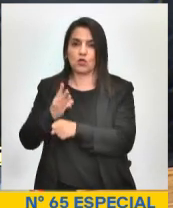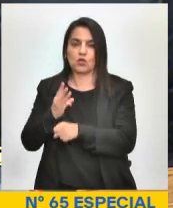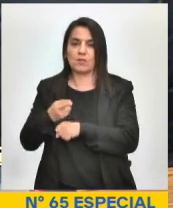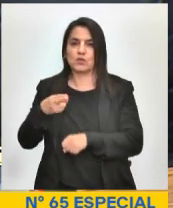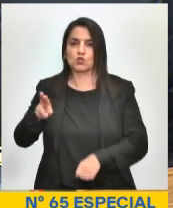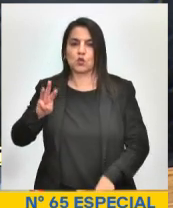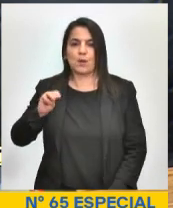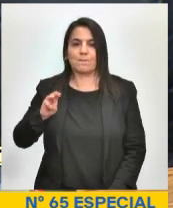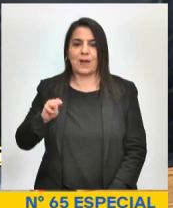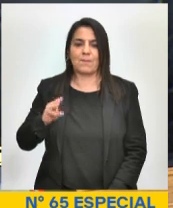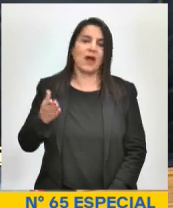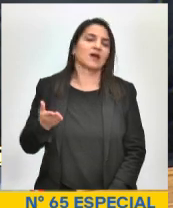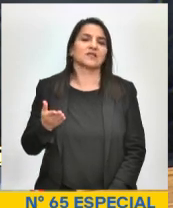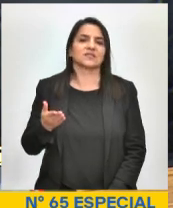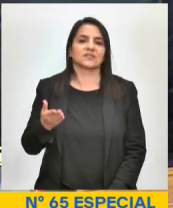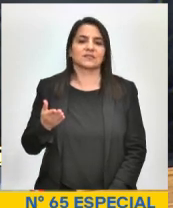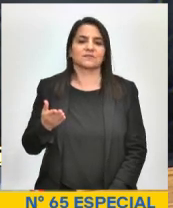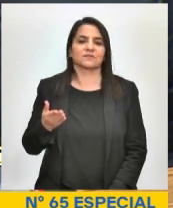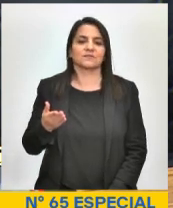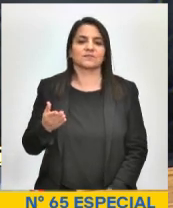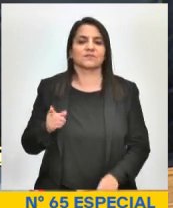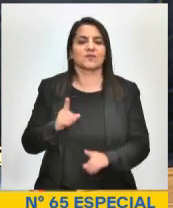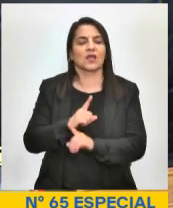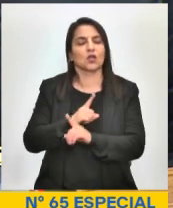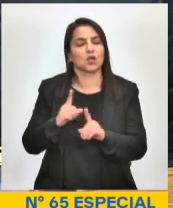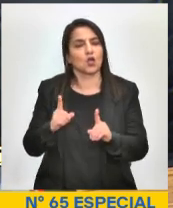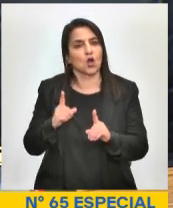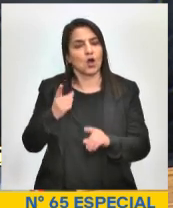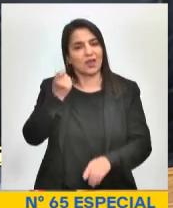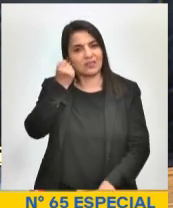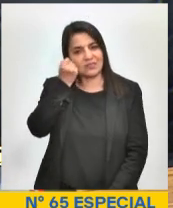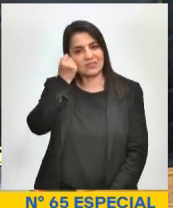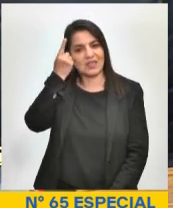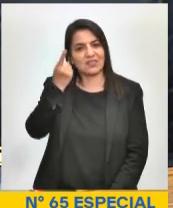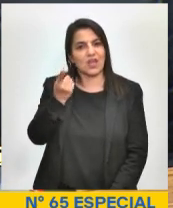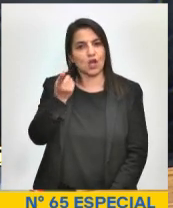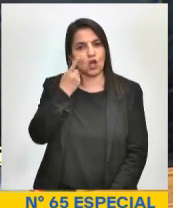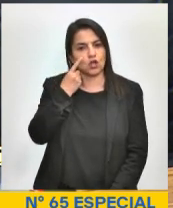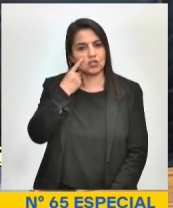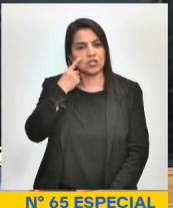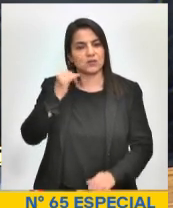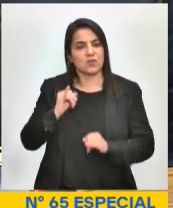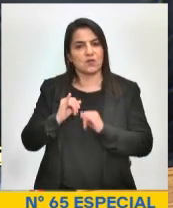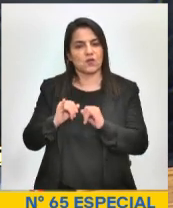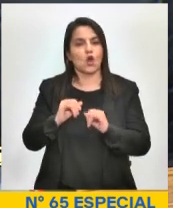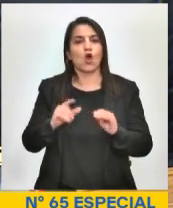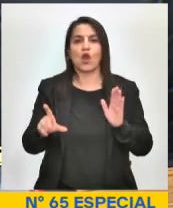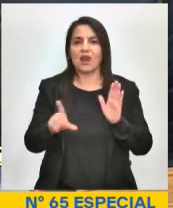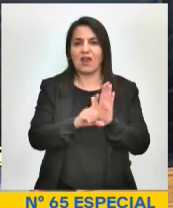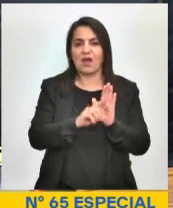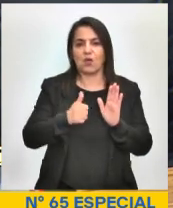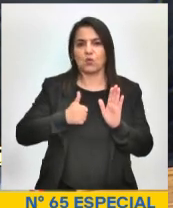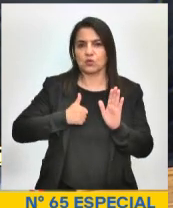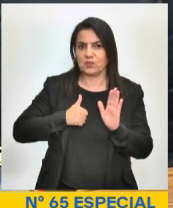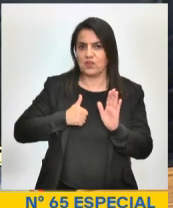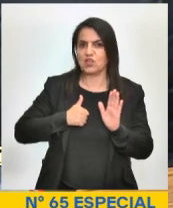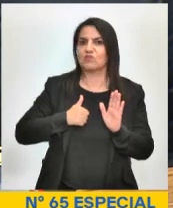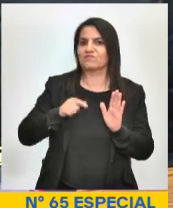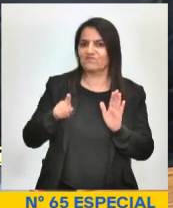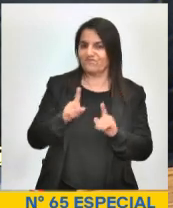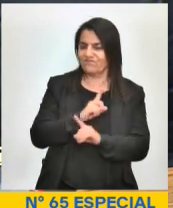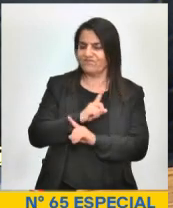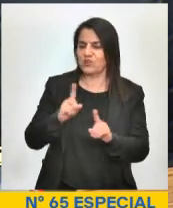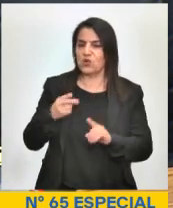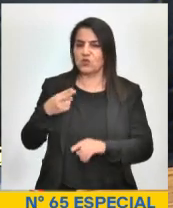el magistrado Muñoz, no hace sino presumir de manera fundada el conocimiento de este último del incumplimiento legal en que incurría su hija,